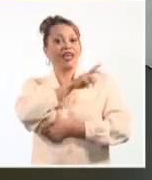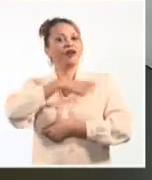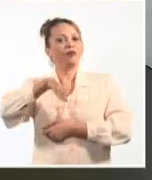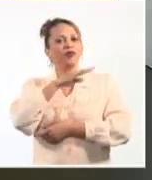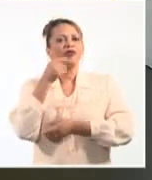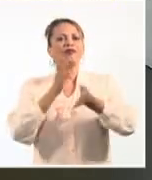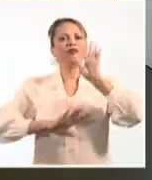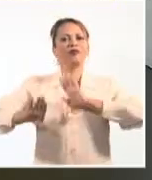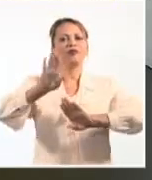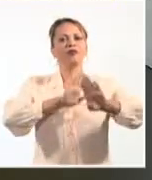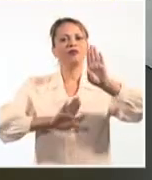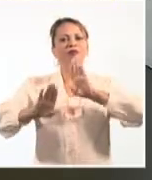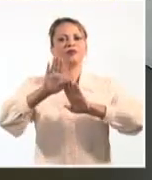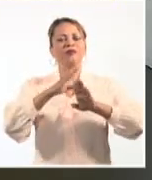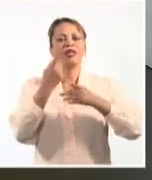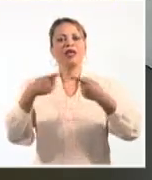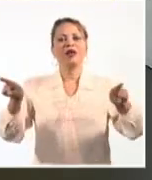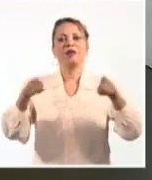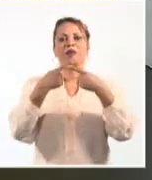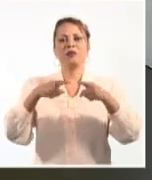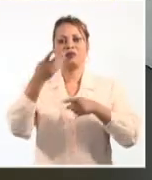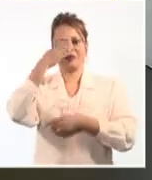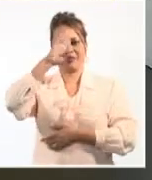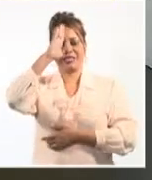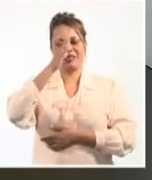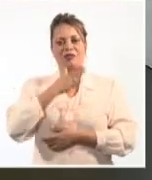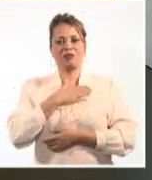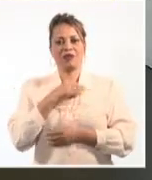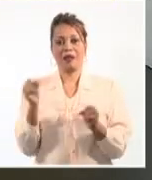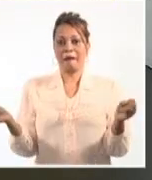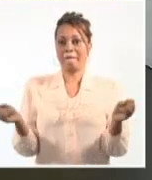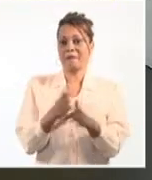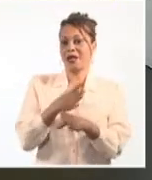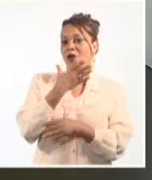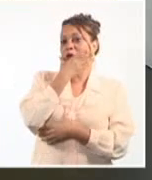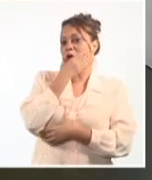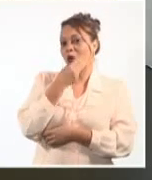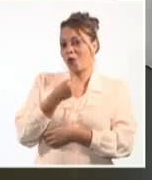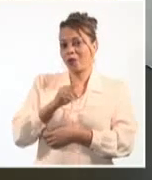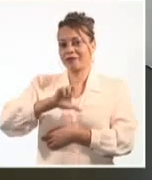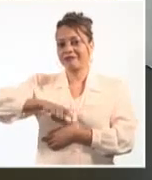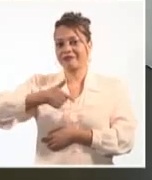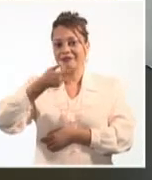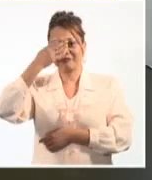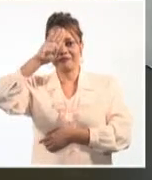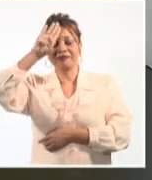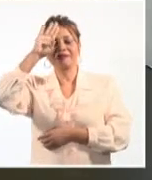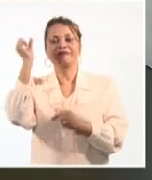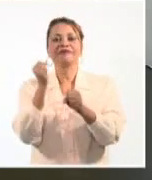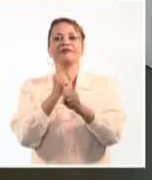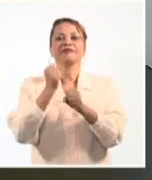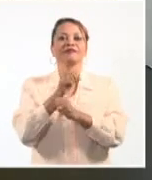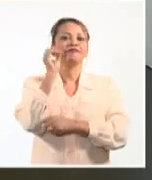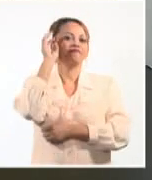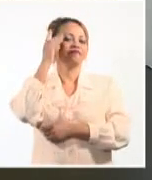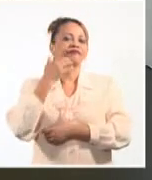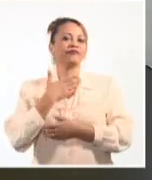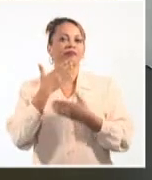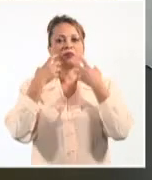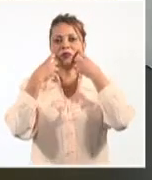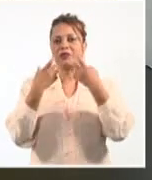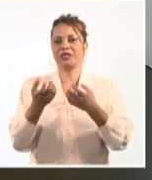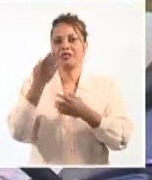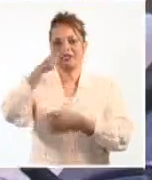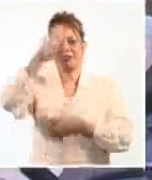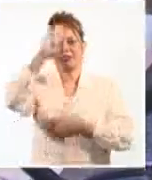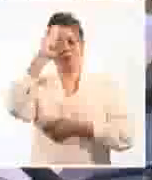de la música popular bailable de Cuba. Blanco, joven artista del país, realiza un trabajo creativo de prestigio nacional e